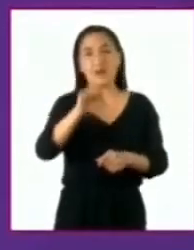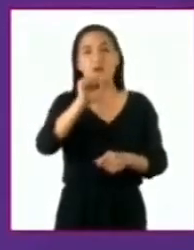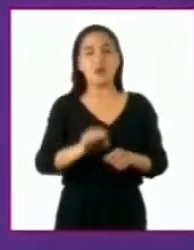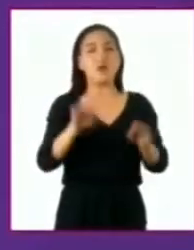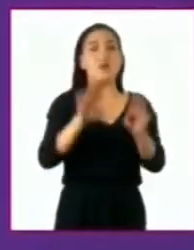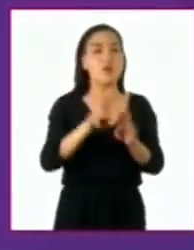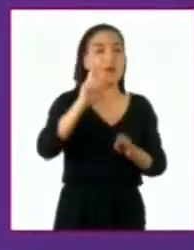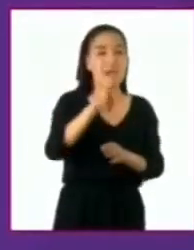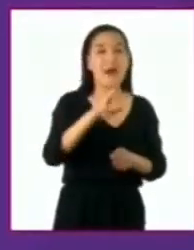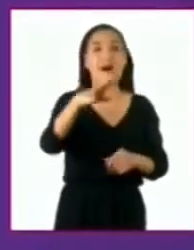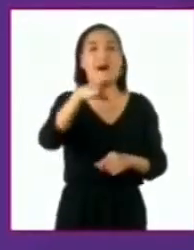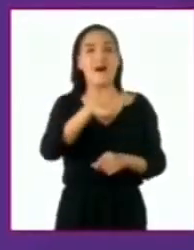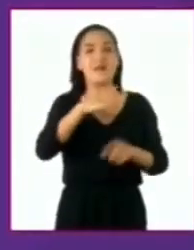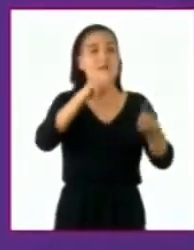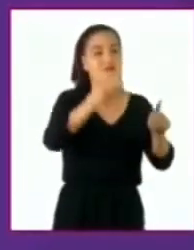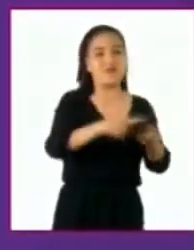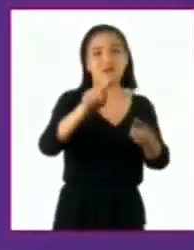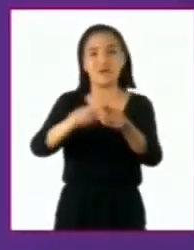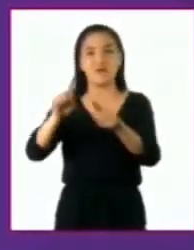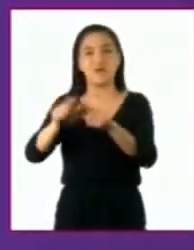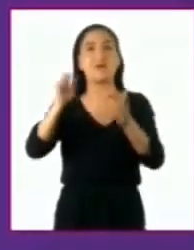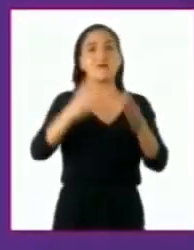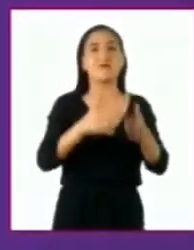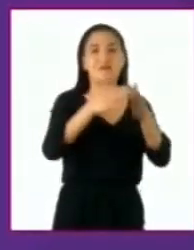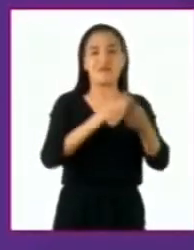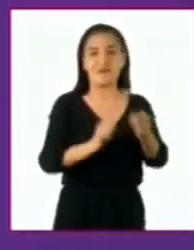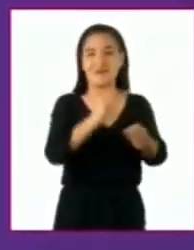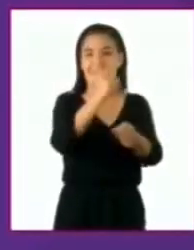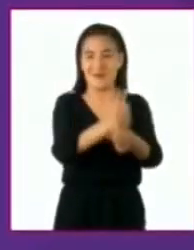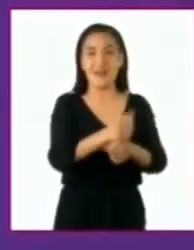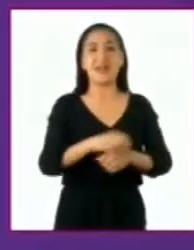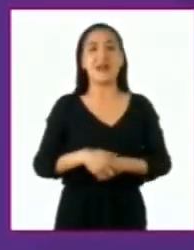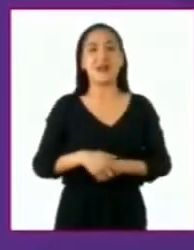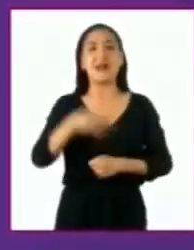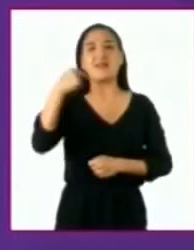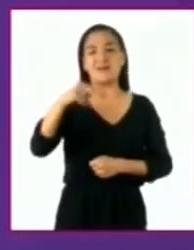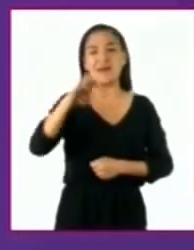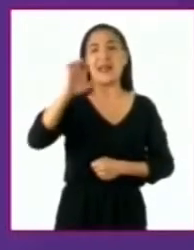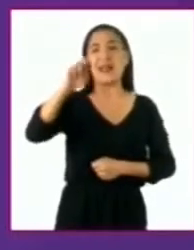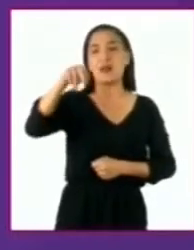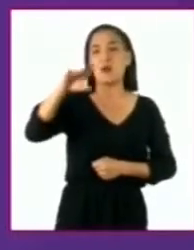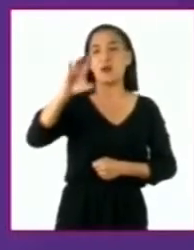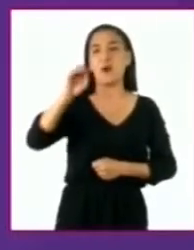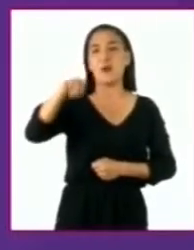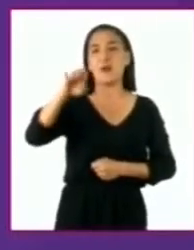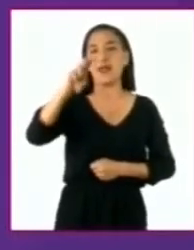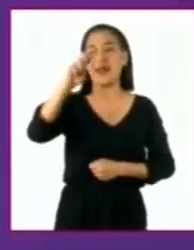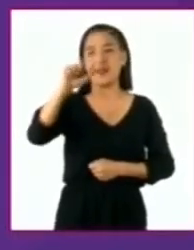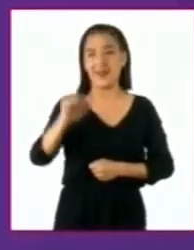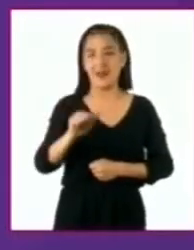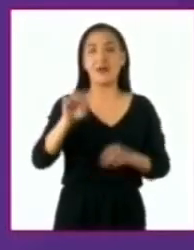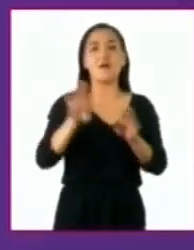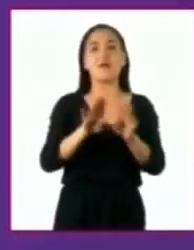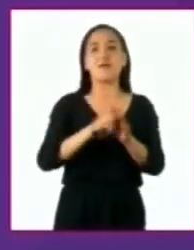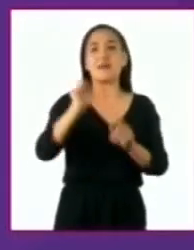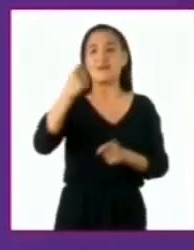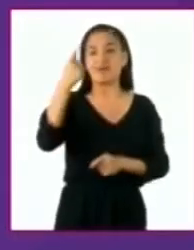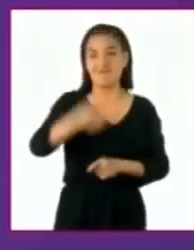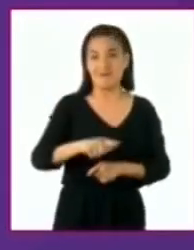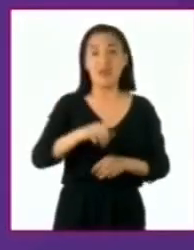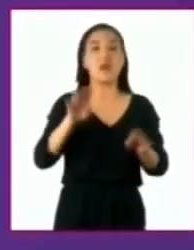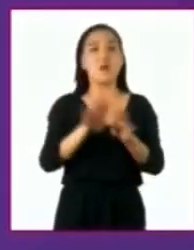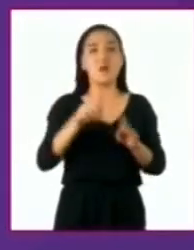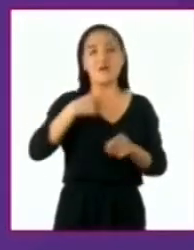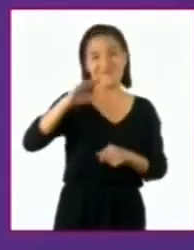diferentes conquistadores en este sistema llamado de la encomienda. Y pues como acabo de mencionar, no